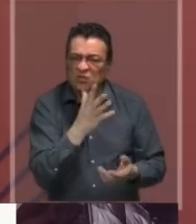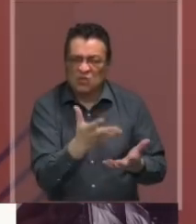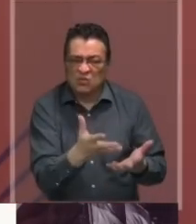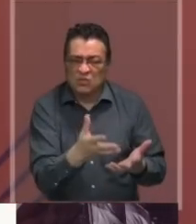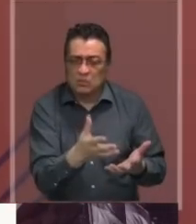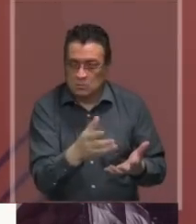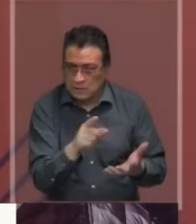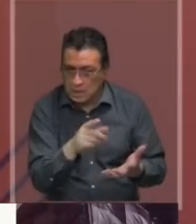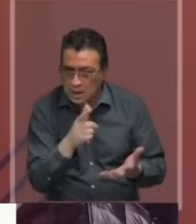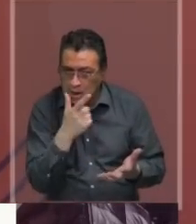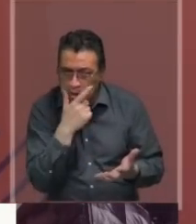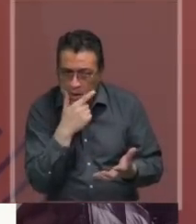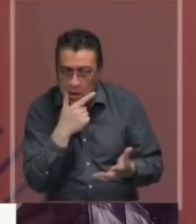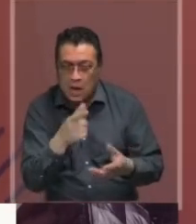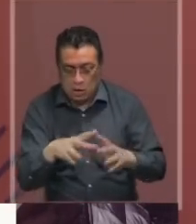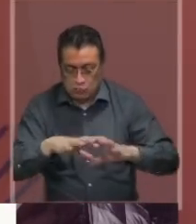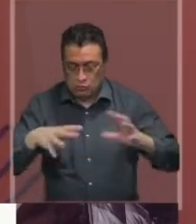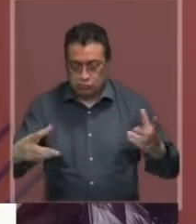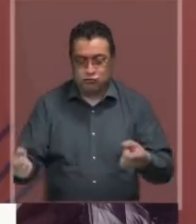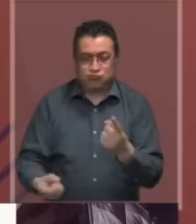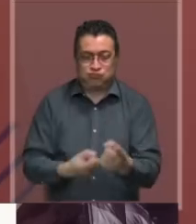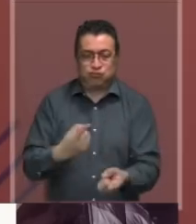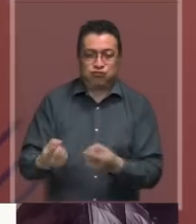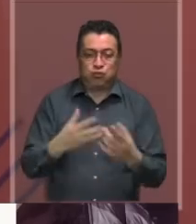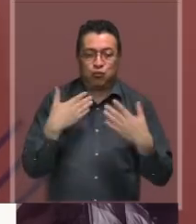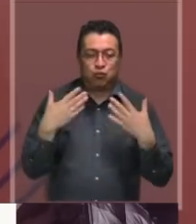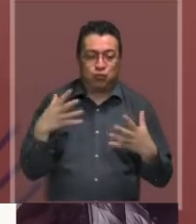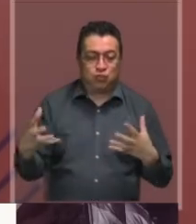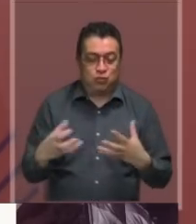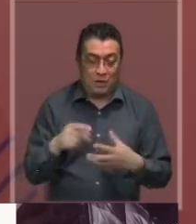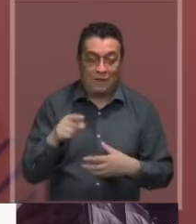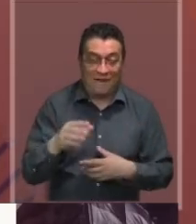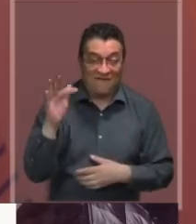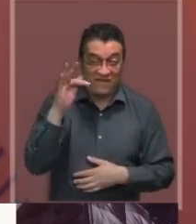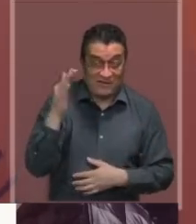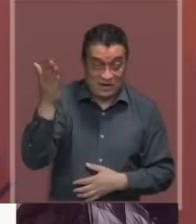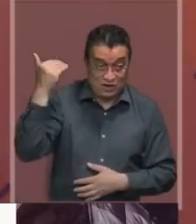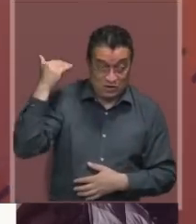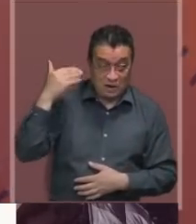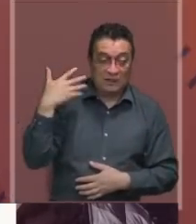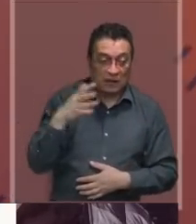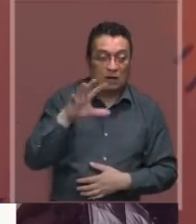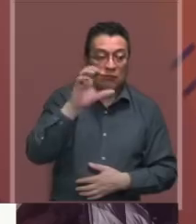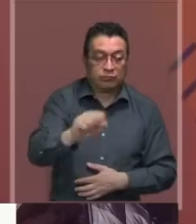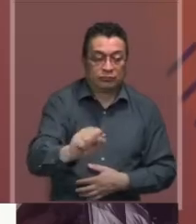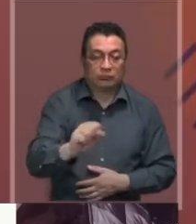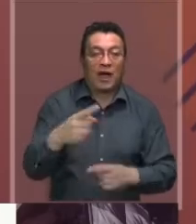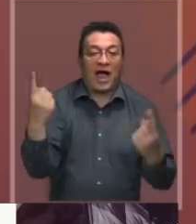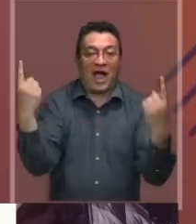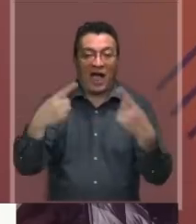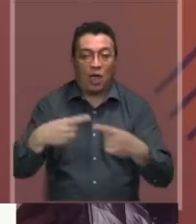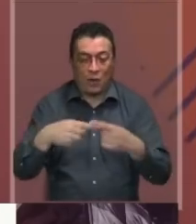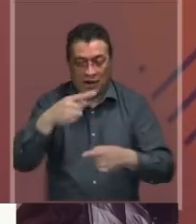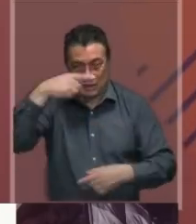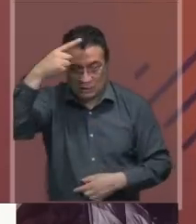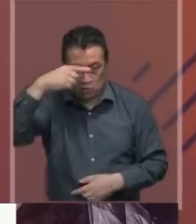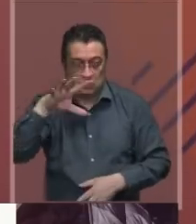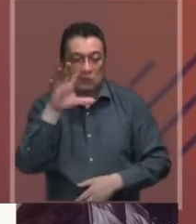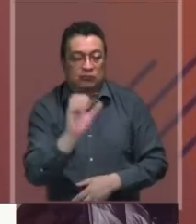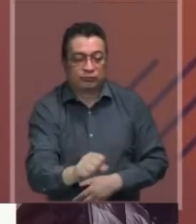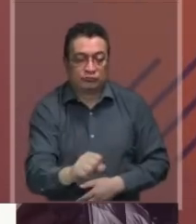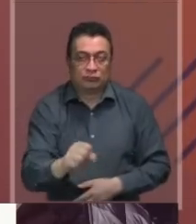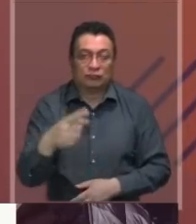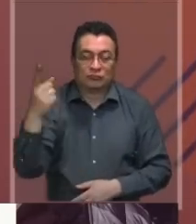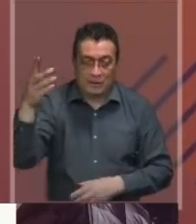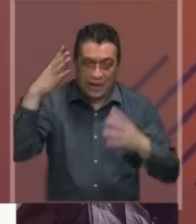estaba destinado este compresor que en febrero recién pasado fue detectado por aduanas y la PDI en San Antonio, proveniente